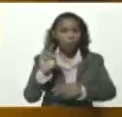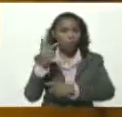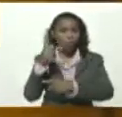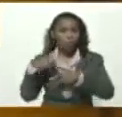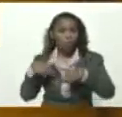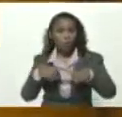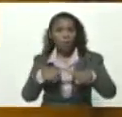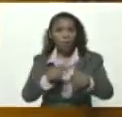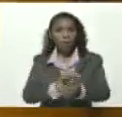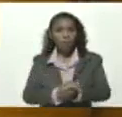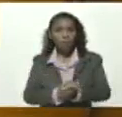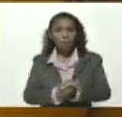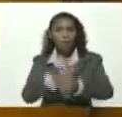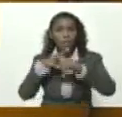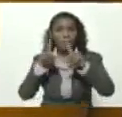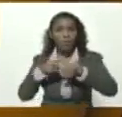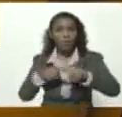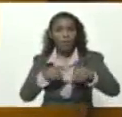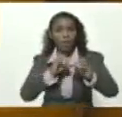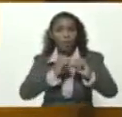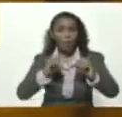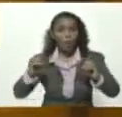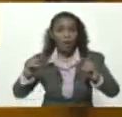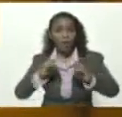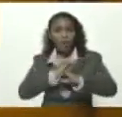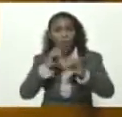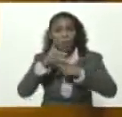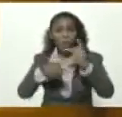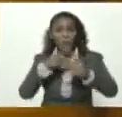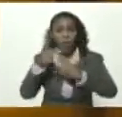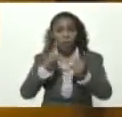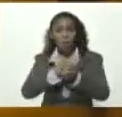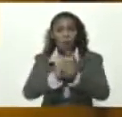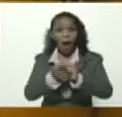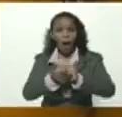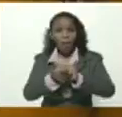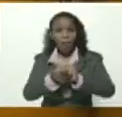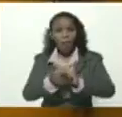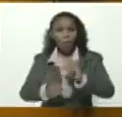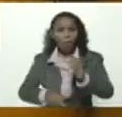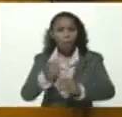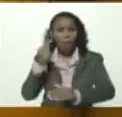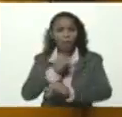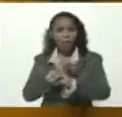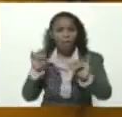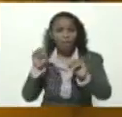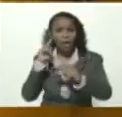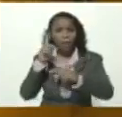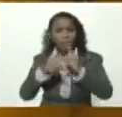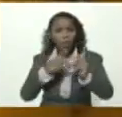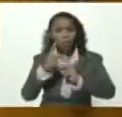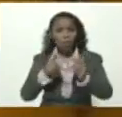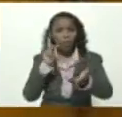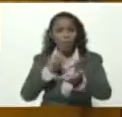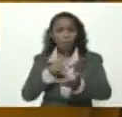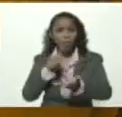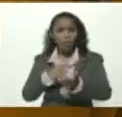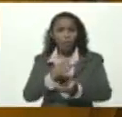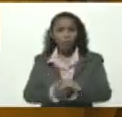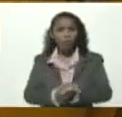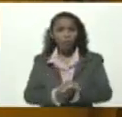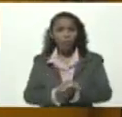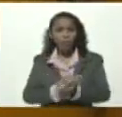lugar, diversas organizaciones con fines políticos han realizado cambios una vez finalizado el proceso de postulaciones y